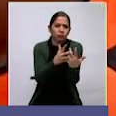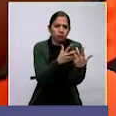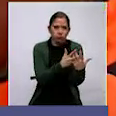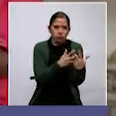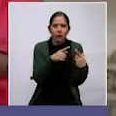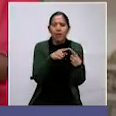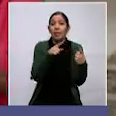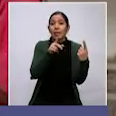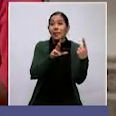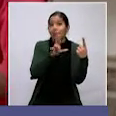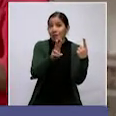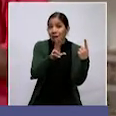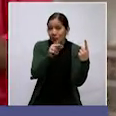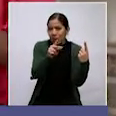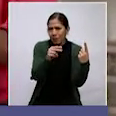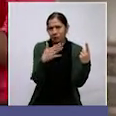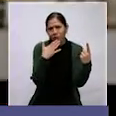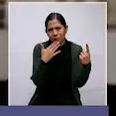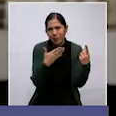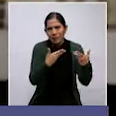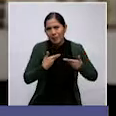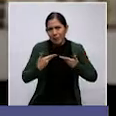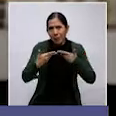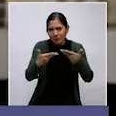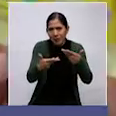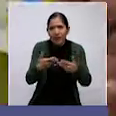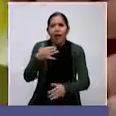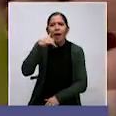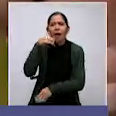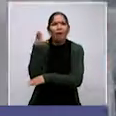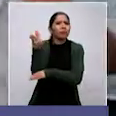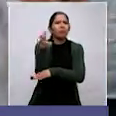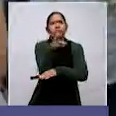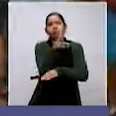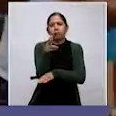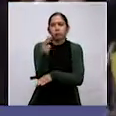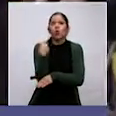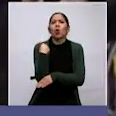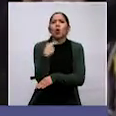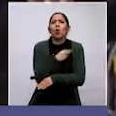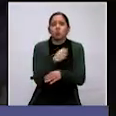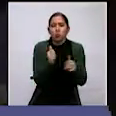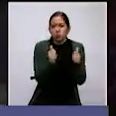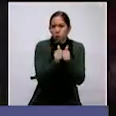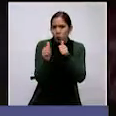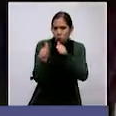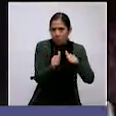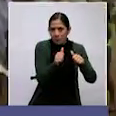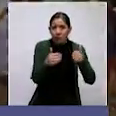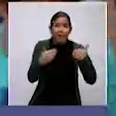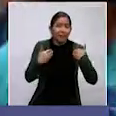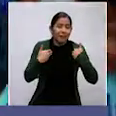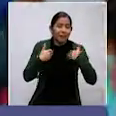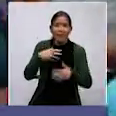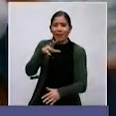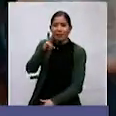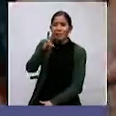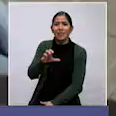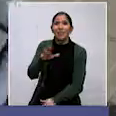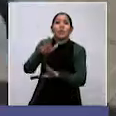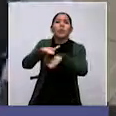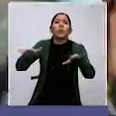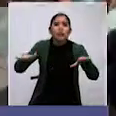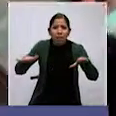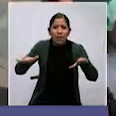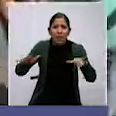Canal 7. Agradecemos mucho por esta cobertura que nos han brindado. Hemos realizado una actividad con más de 600 niños en la ciudad de La Paz,